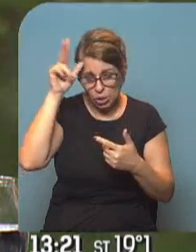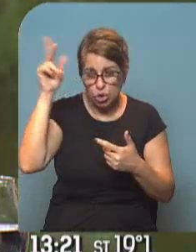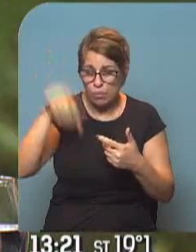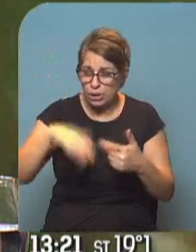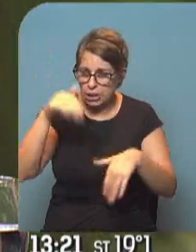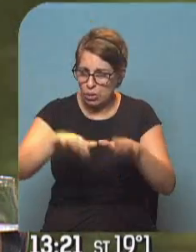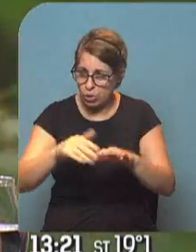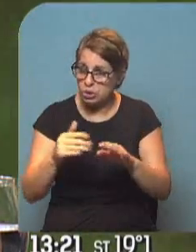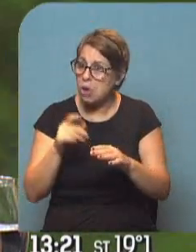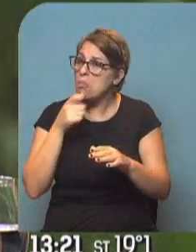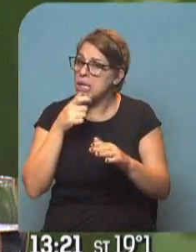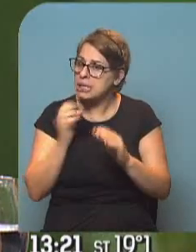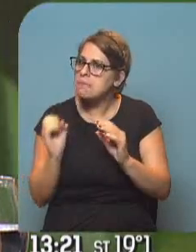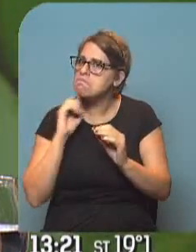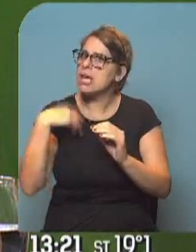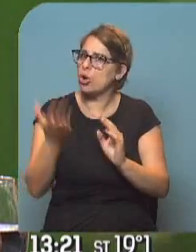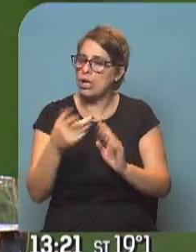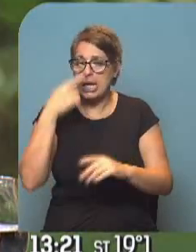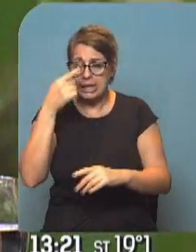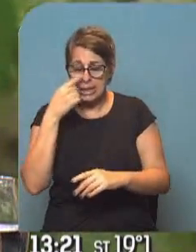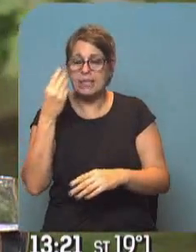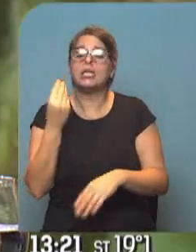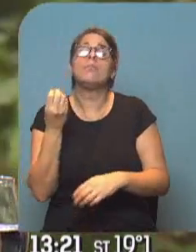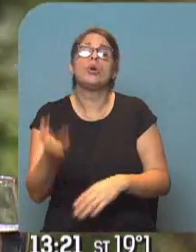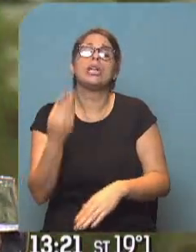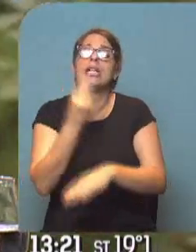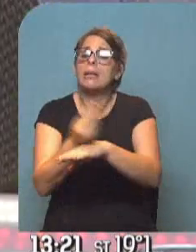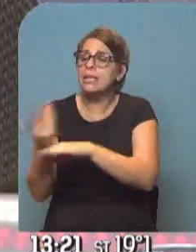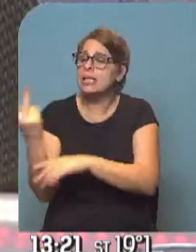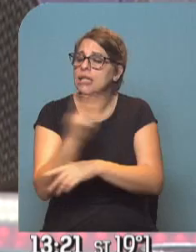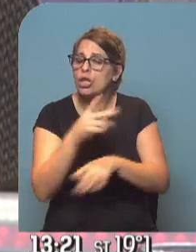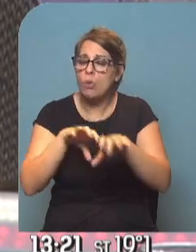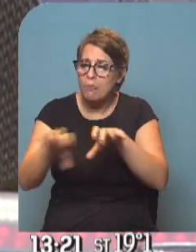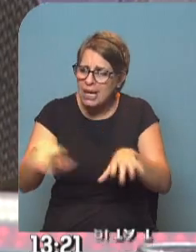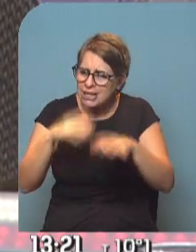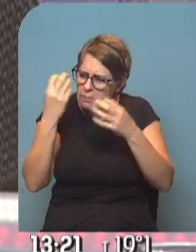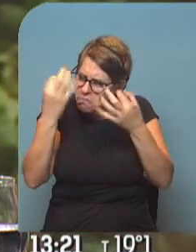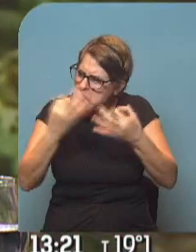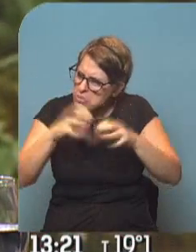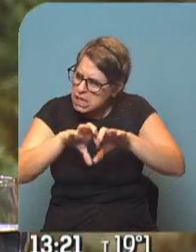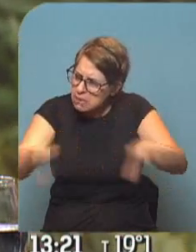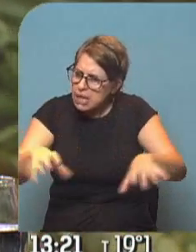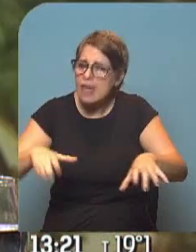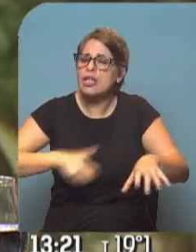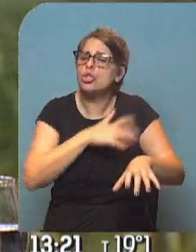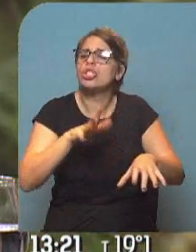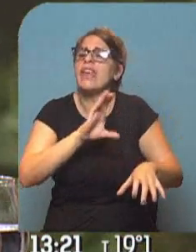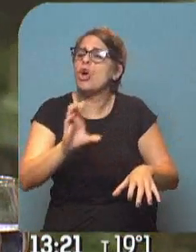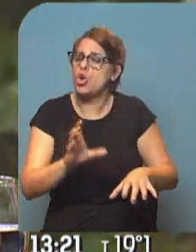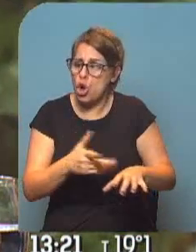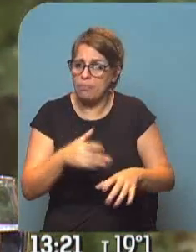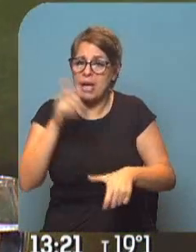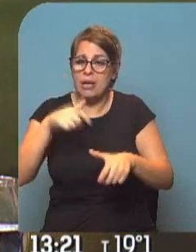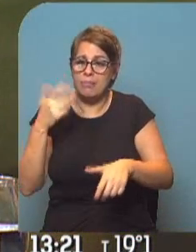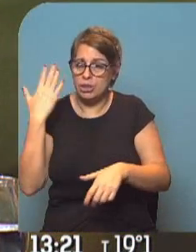28%. En ascenso. En ascenso, interesante porque representan las dos partes bien separadas de la sociedad colombiana. Cualquiera que